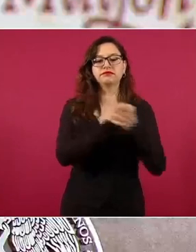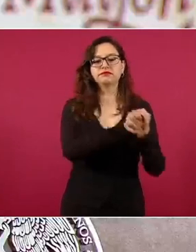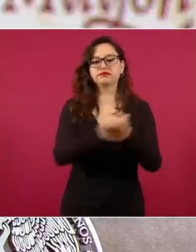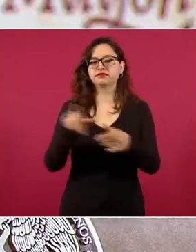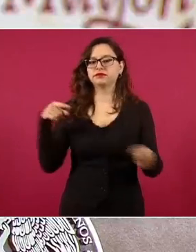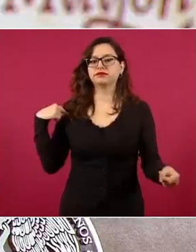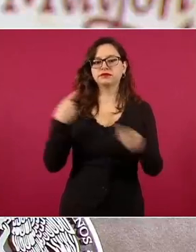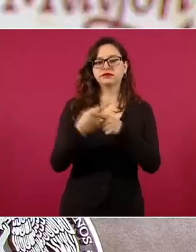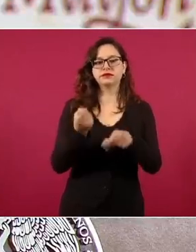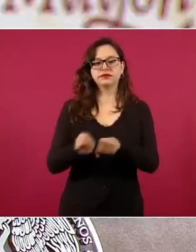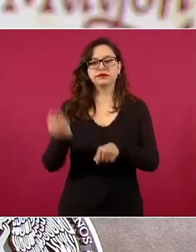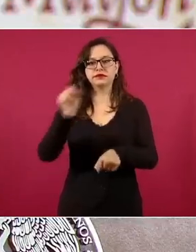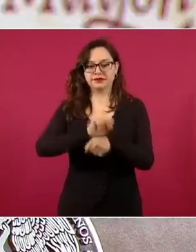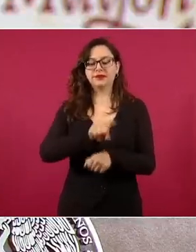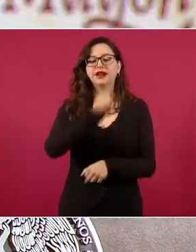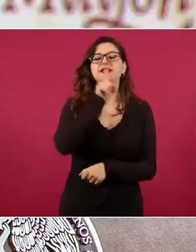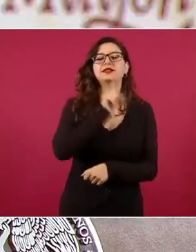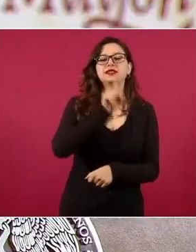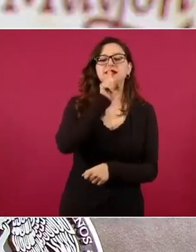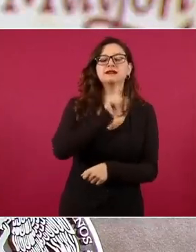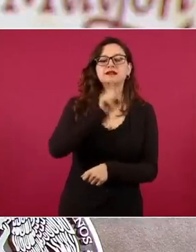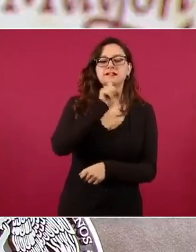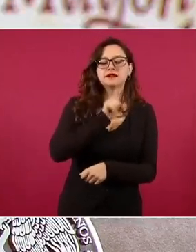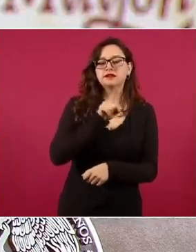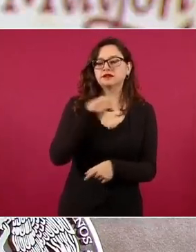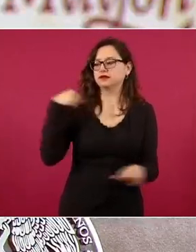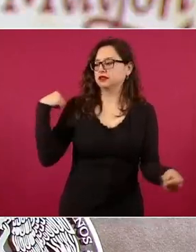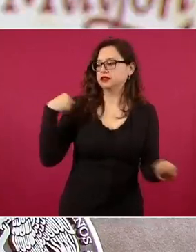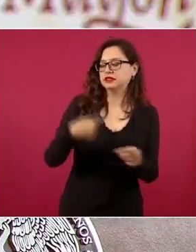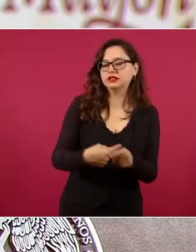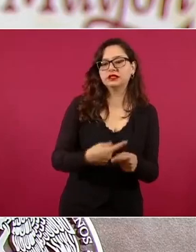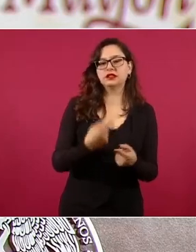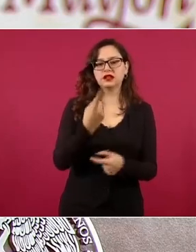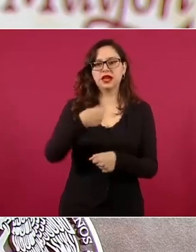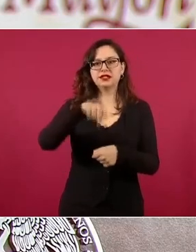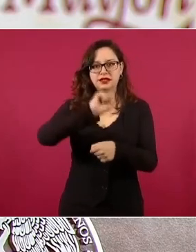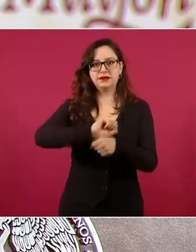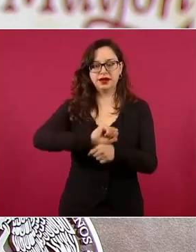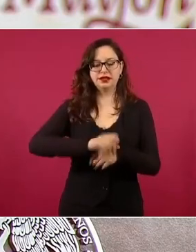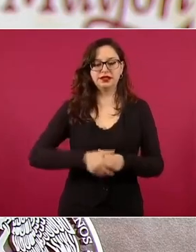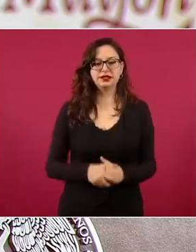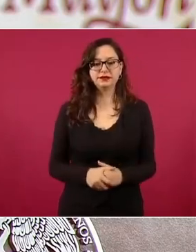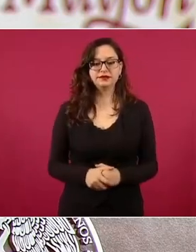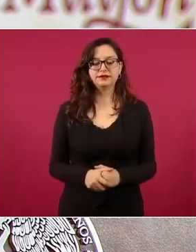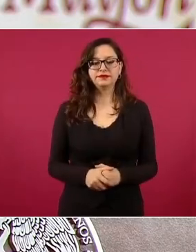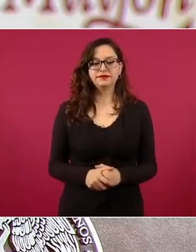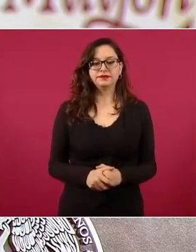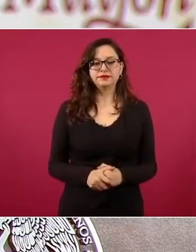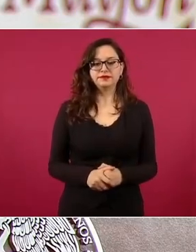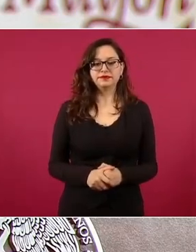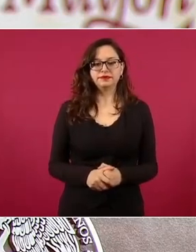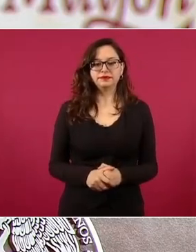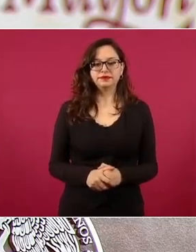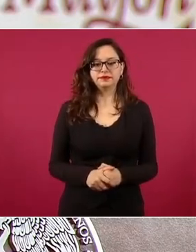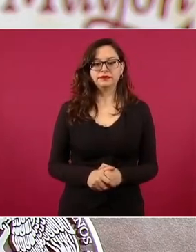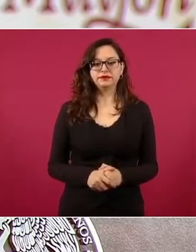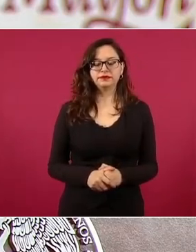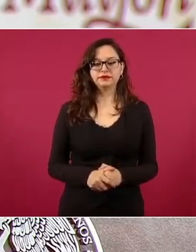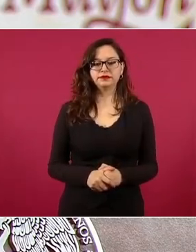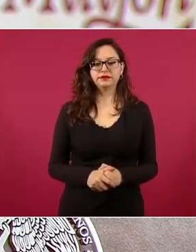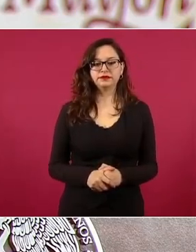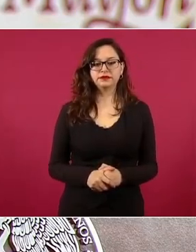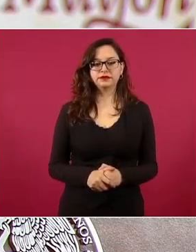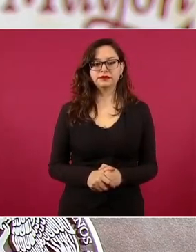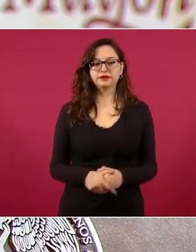del 16 de noviembre de 2022. Vamos con la primera. El clasismo